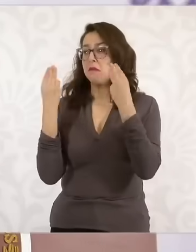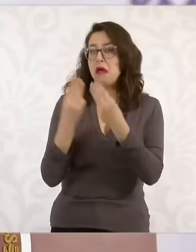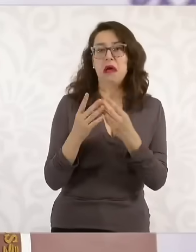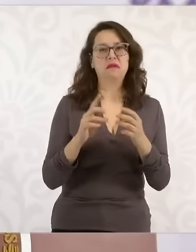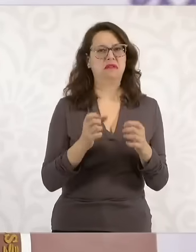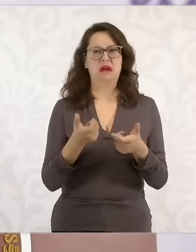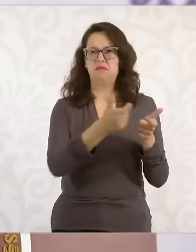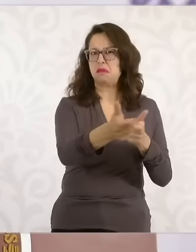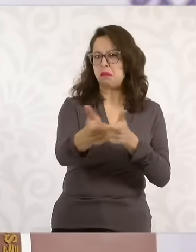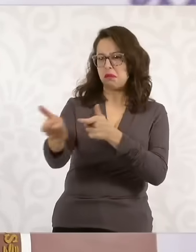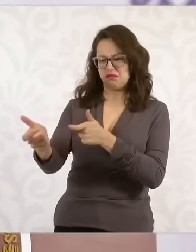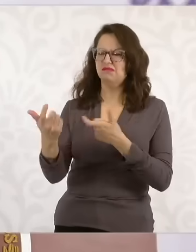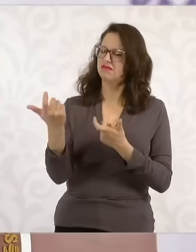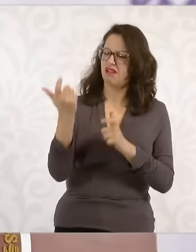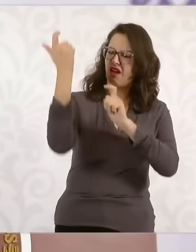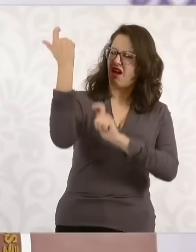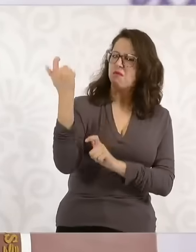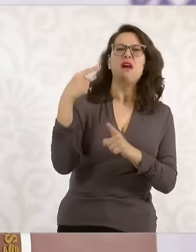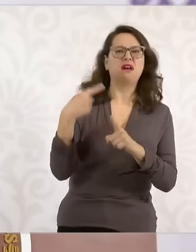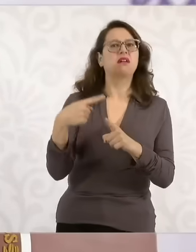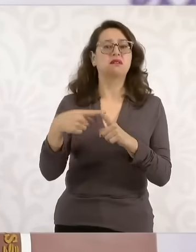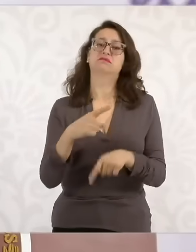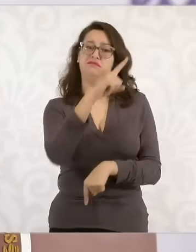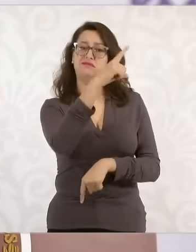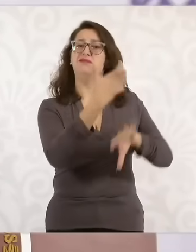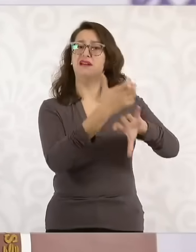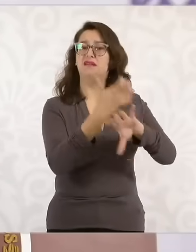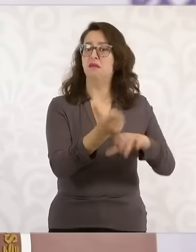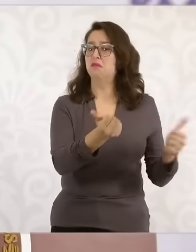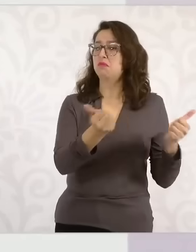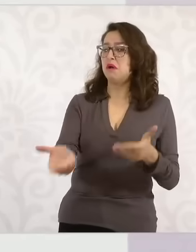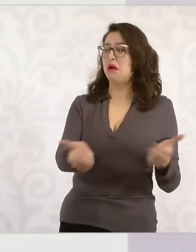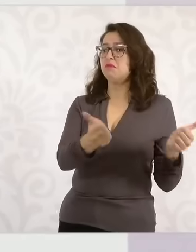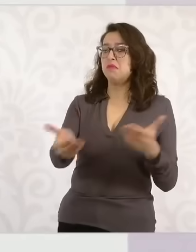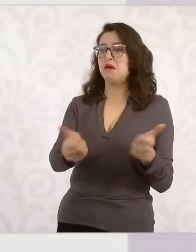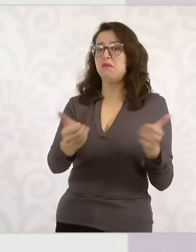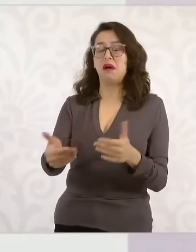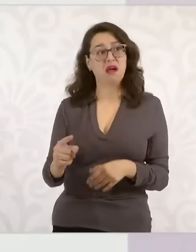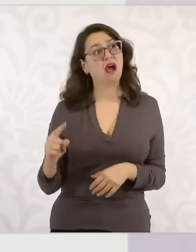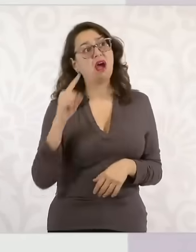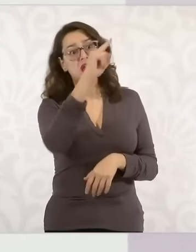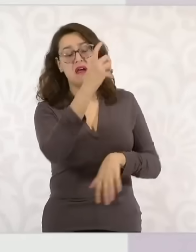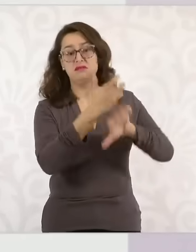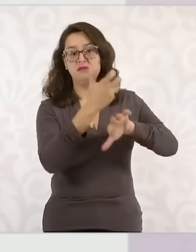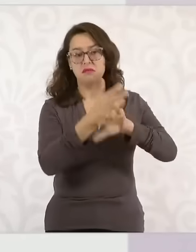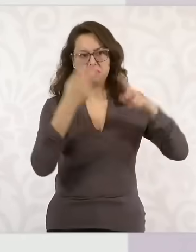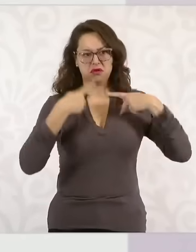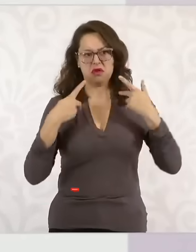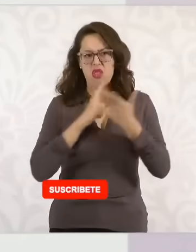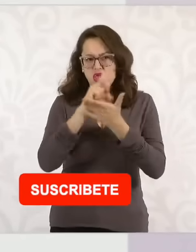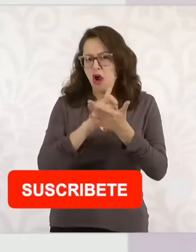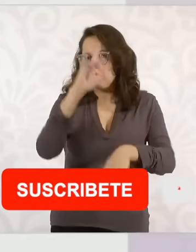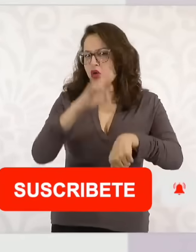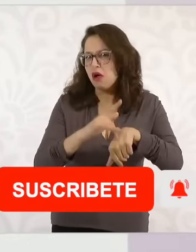Estados Unidos hacia México, así como el grave problema del consumo de drogas en el país vecino. De igual forma,